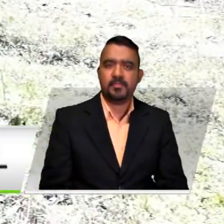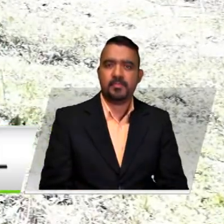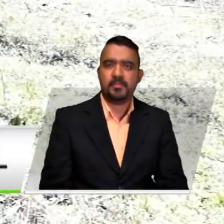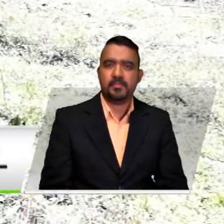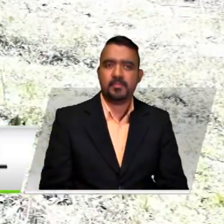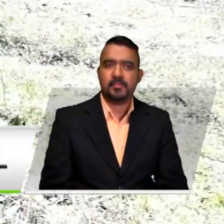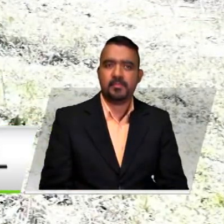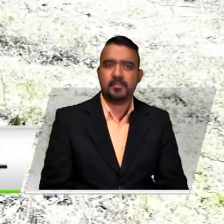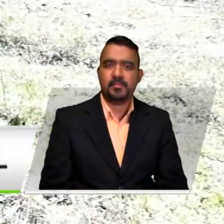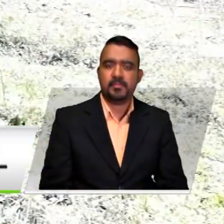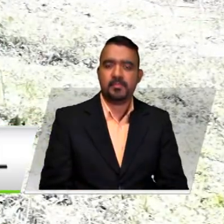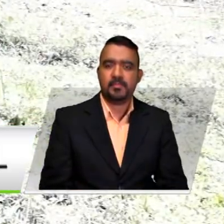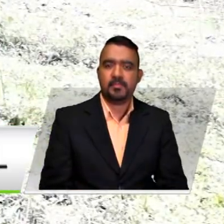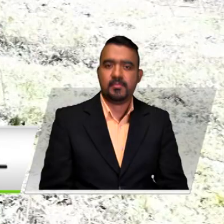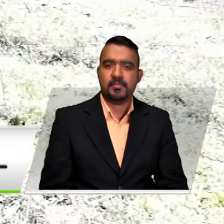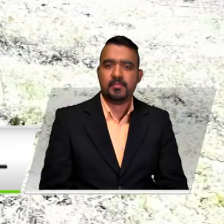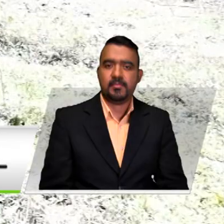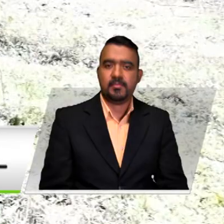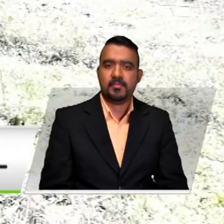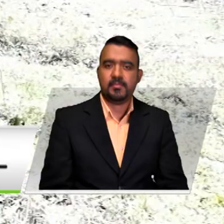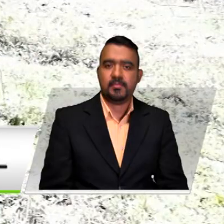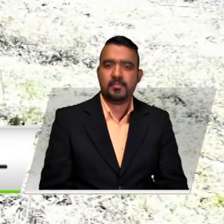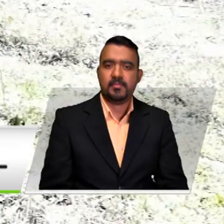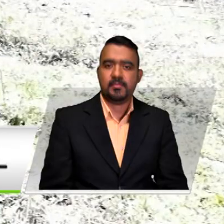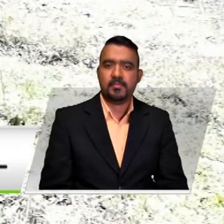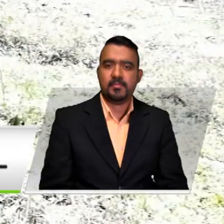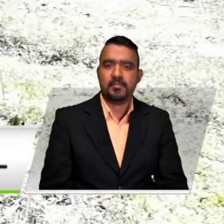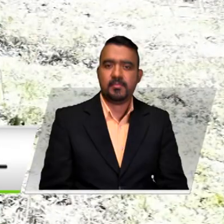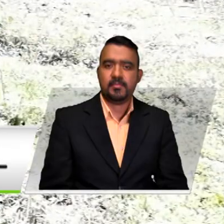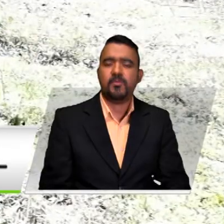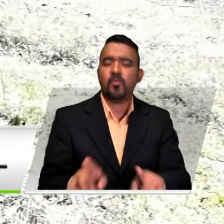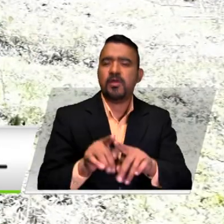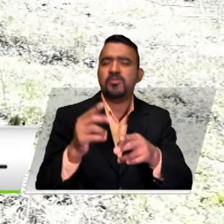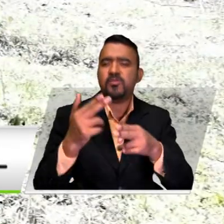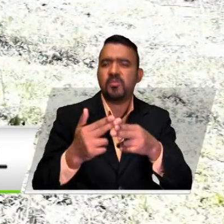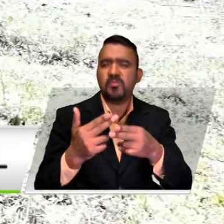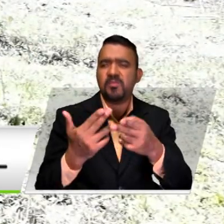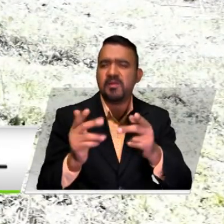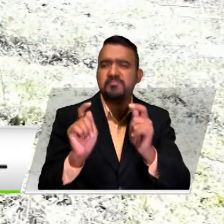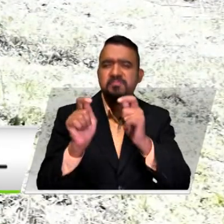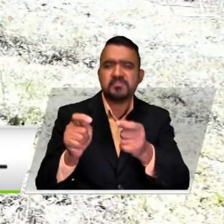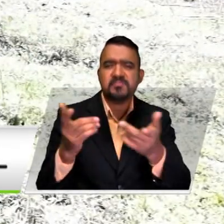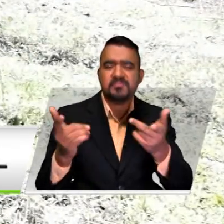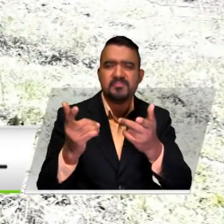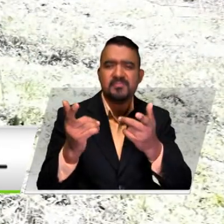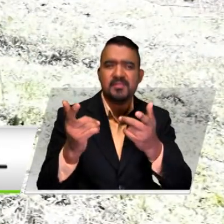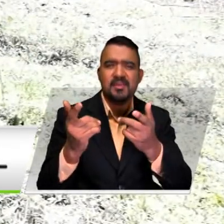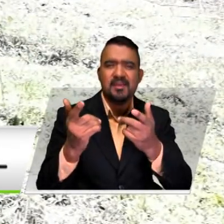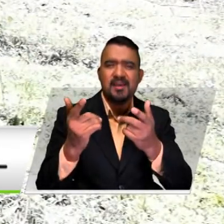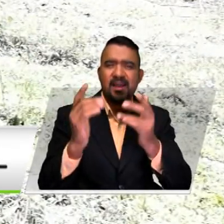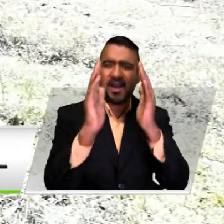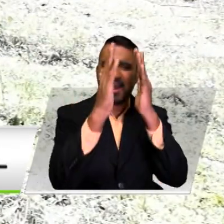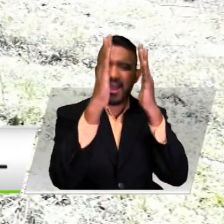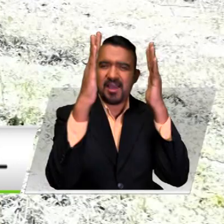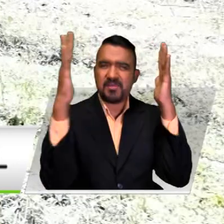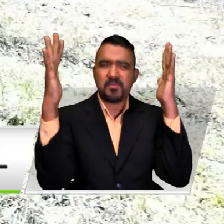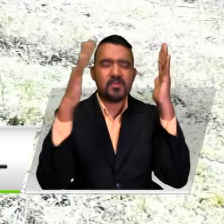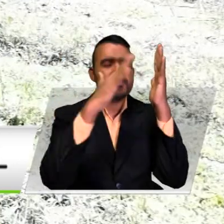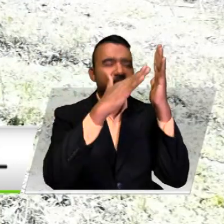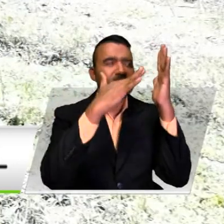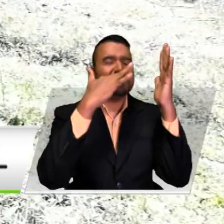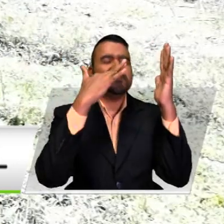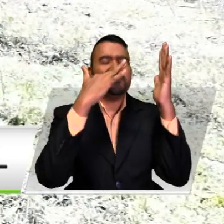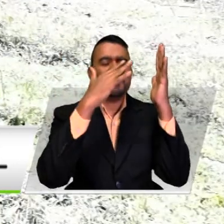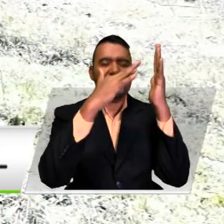y que era es el aroma del árbol y Jai era el territorio,